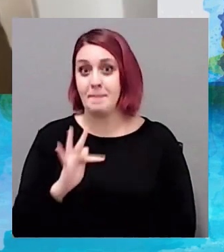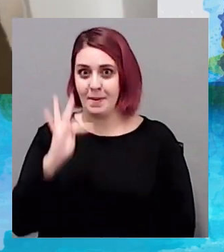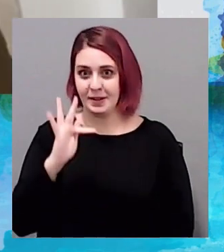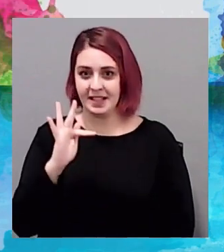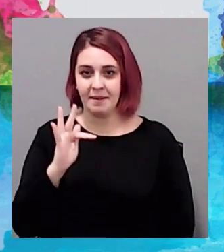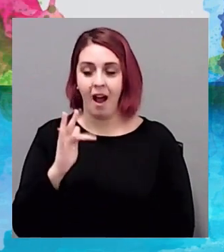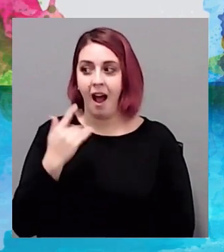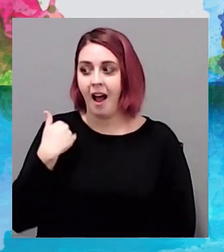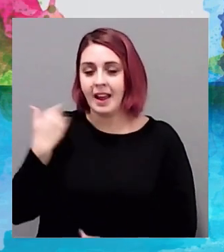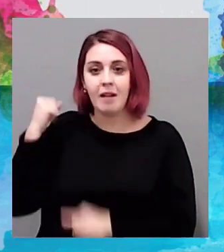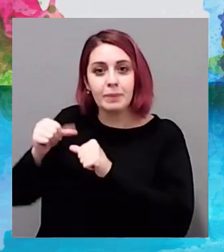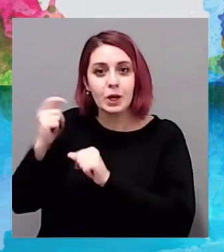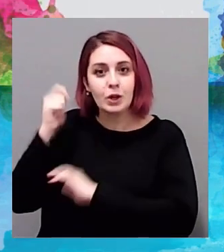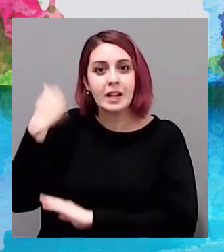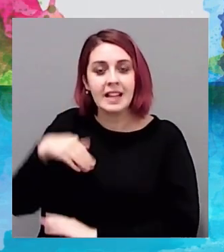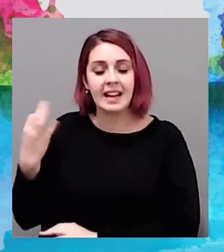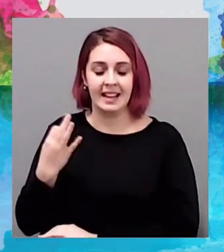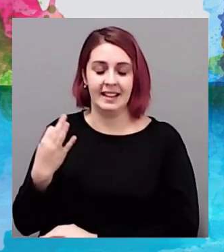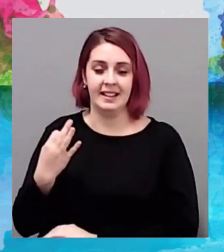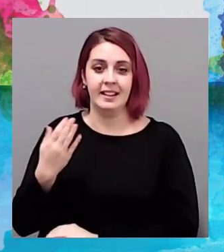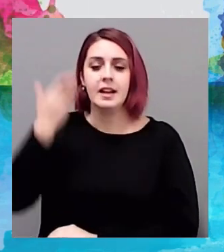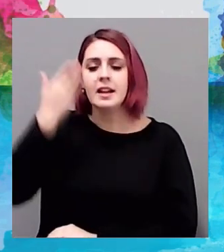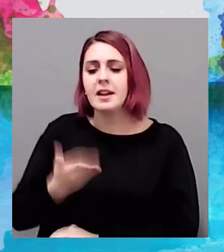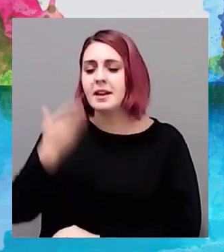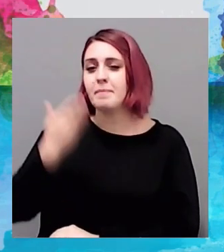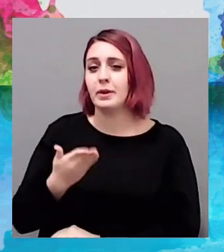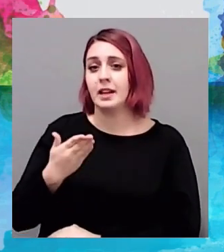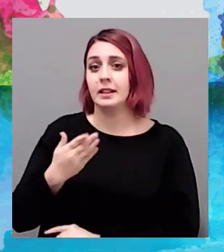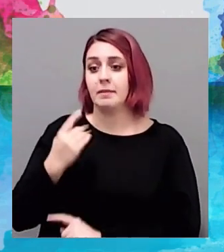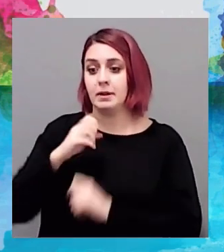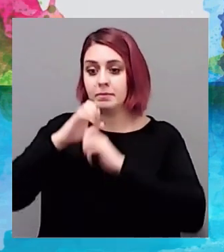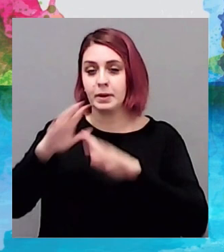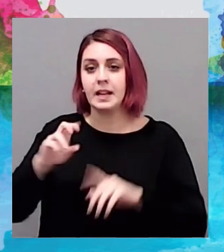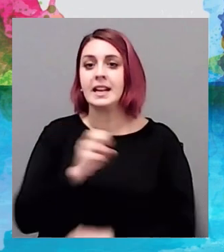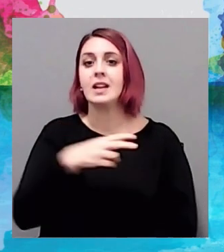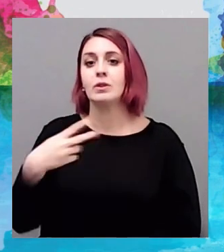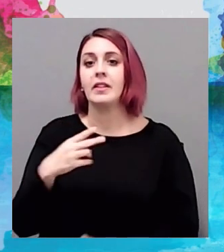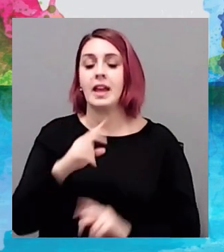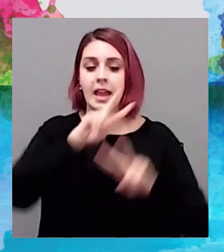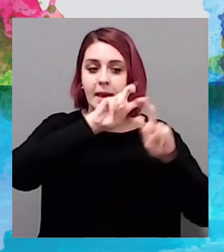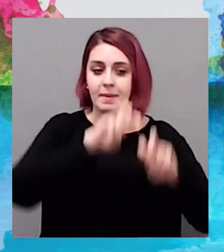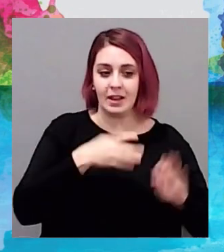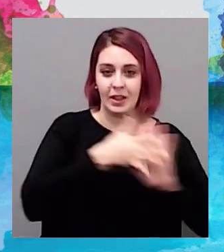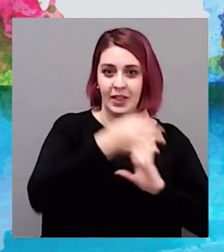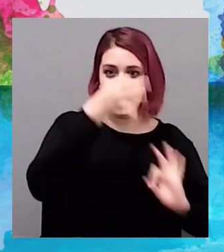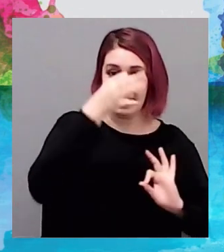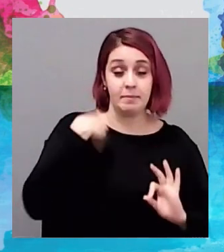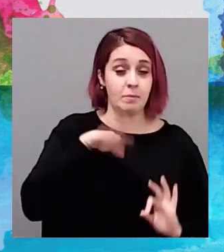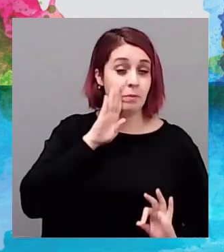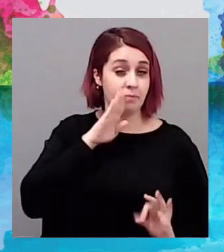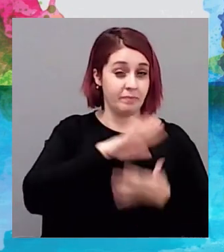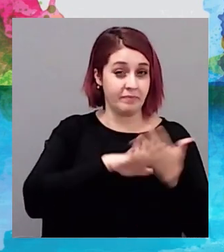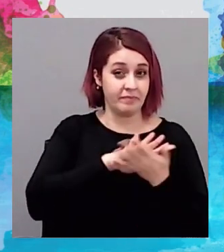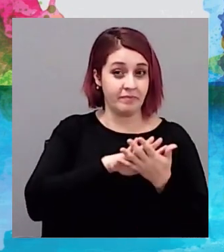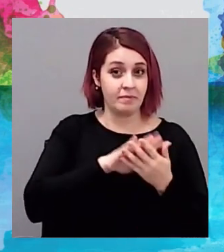ya? Es muy importante y cada vez se está transfiriendo más los resultados de la investigación descriptiva, como las que os comentaba yo, a la